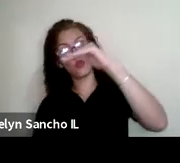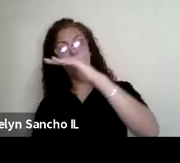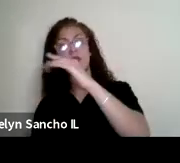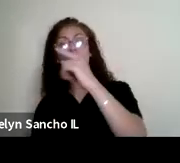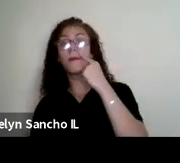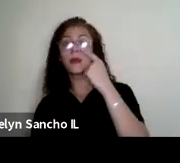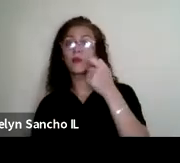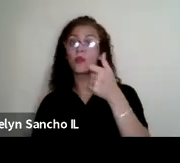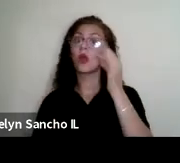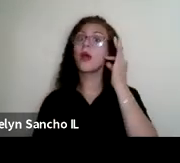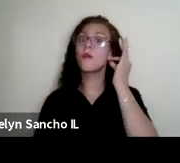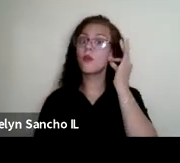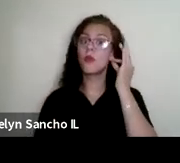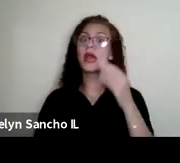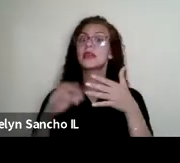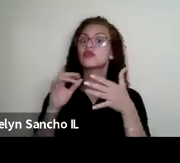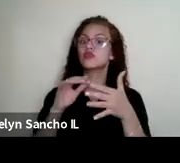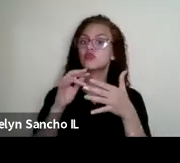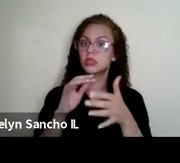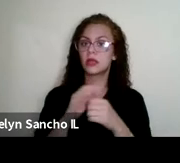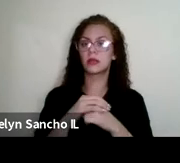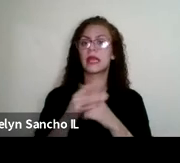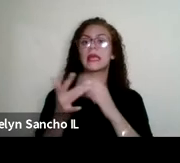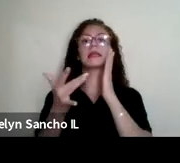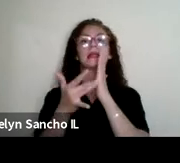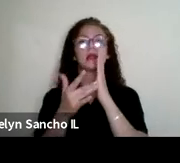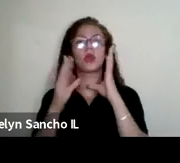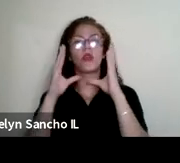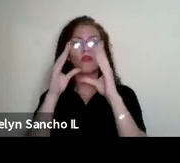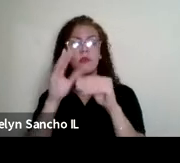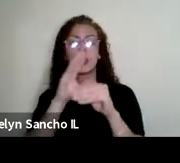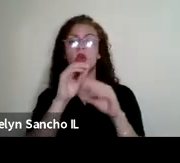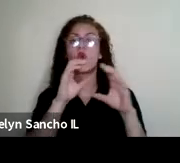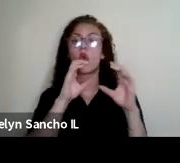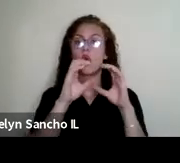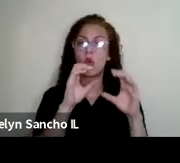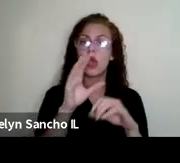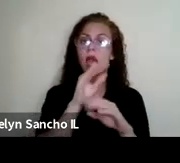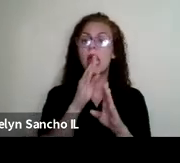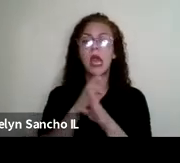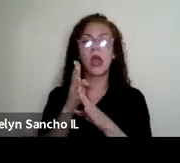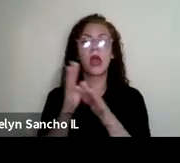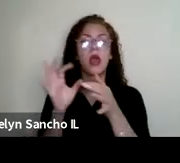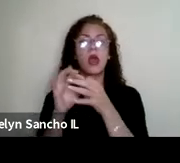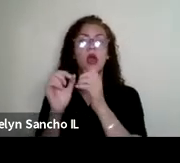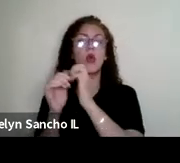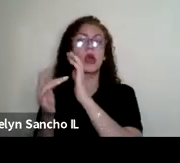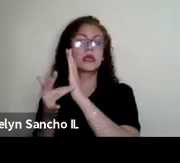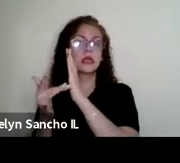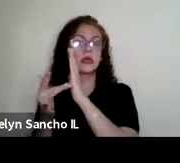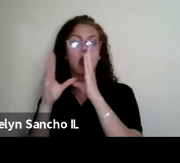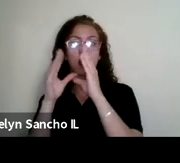tan pocas mujeres estudiando tecnologías de información y comunicación y carreras relacionadas con tecnologías de información